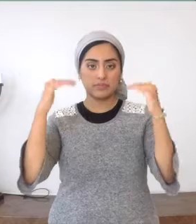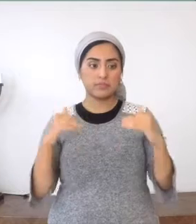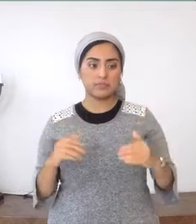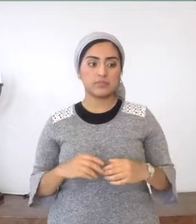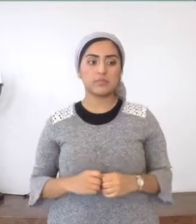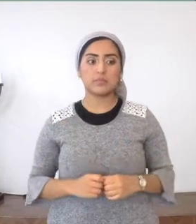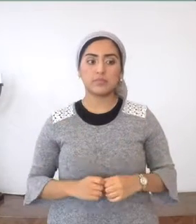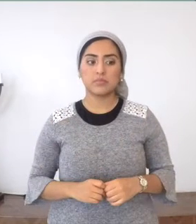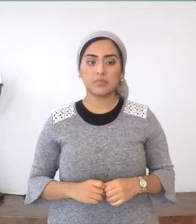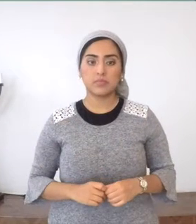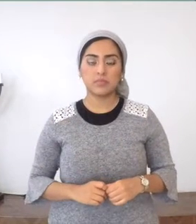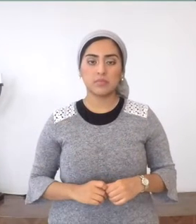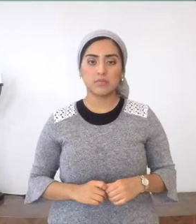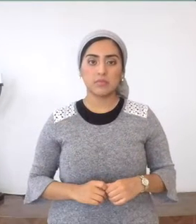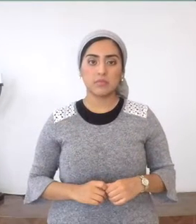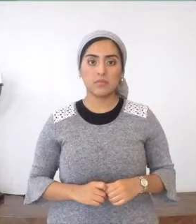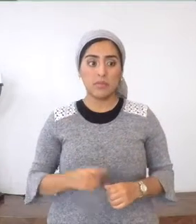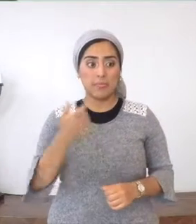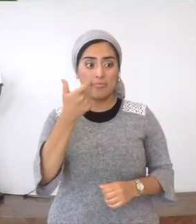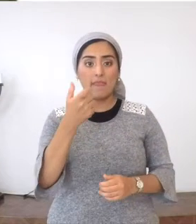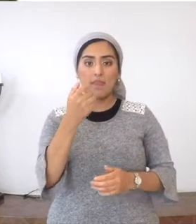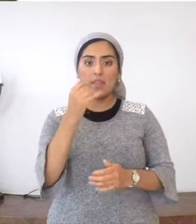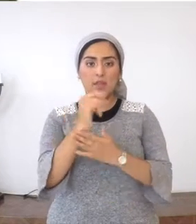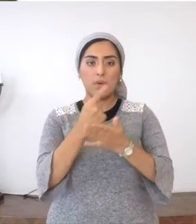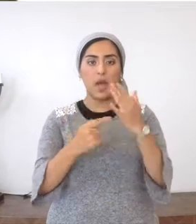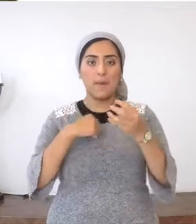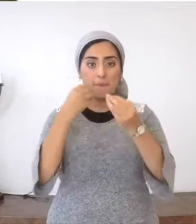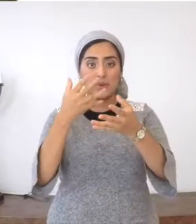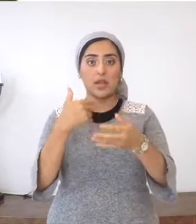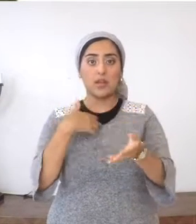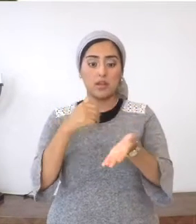gobierno Como tal Seguimos